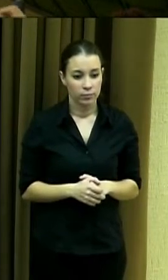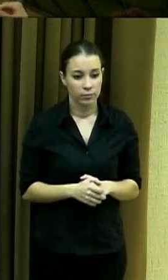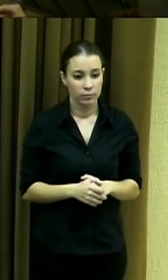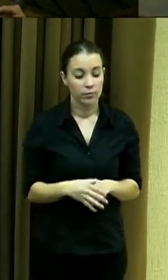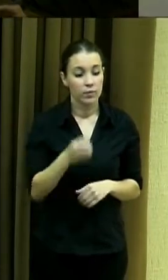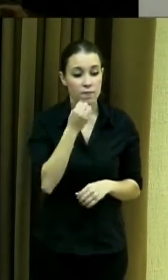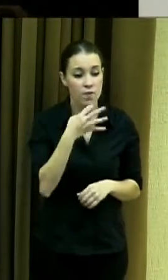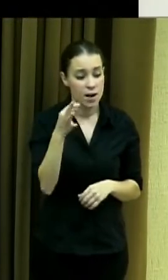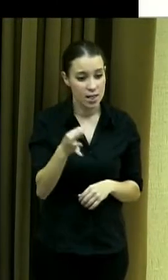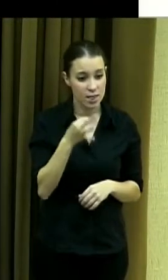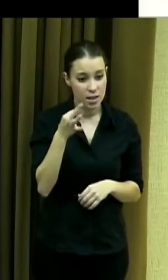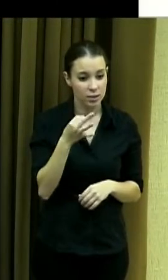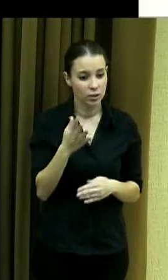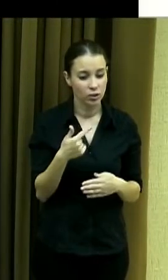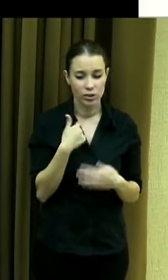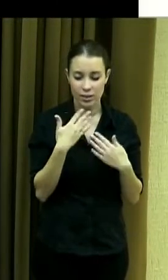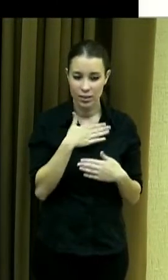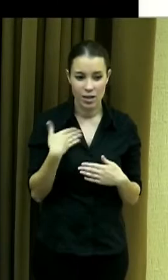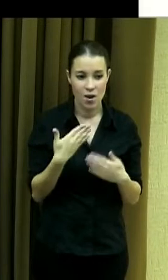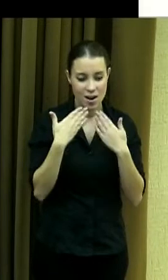Buenas tardes. Ante todo, agradecer a